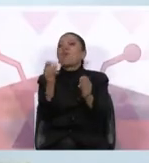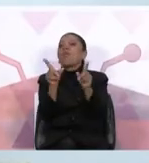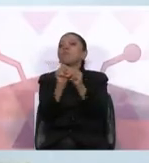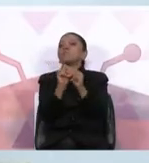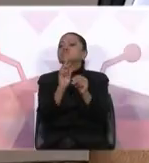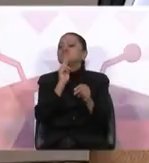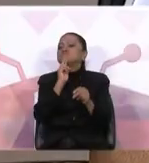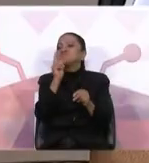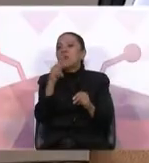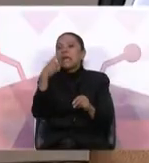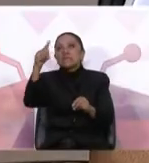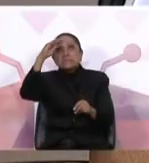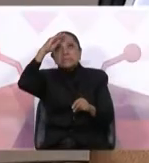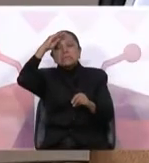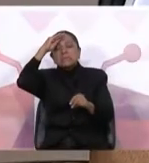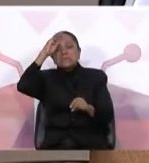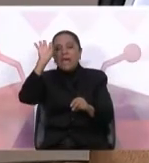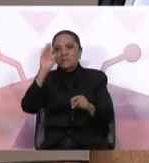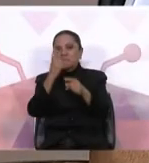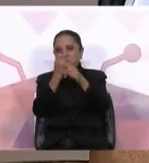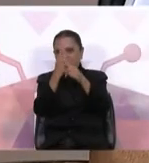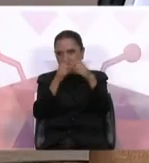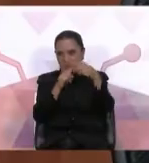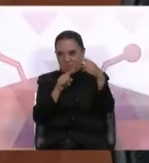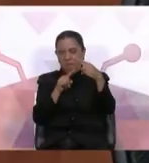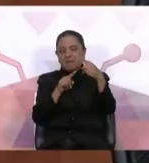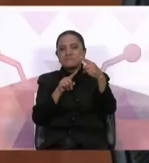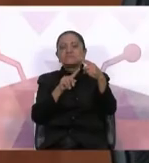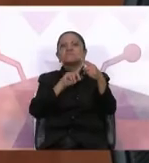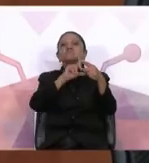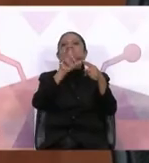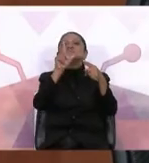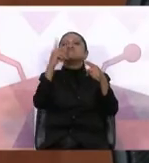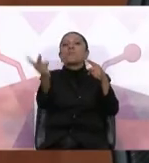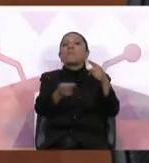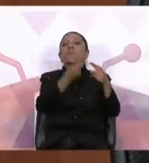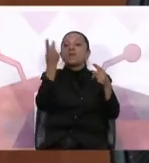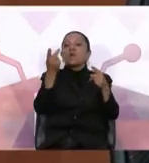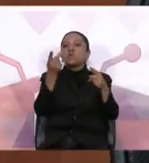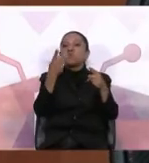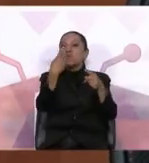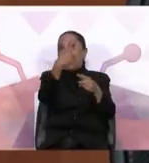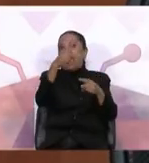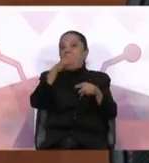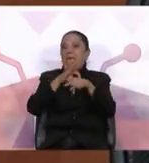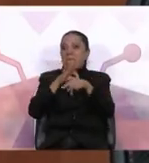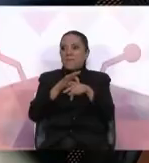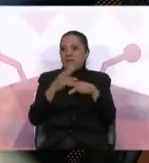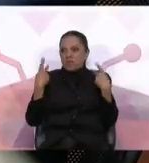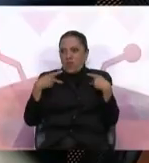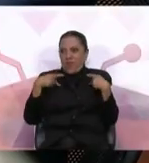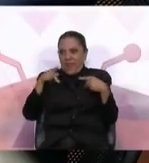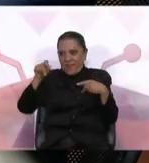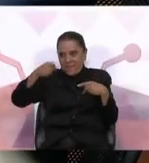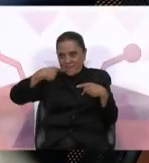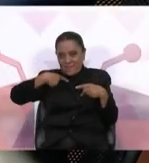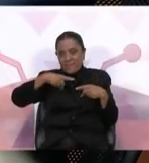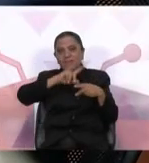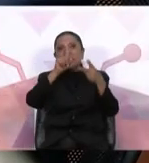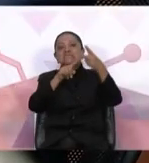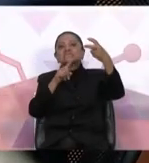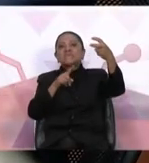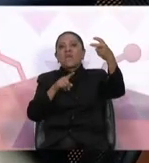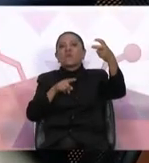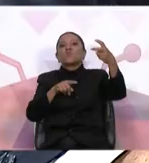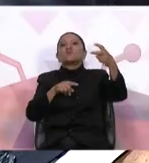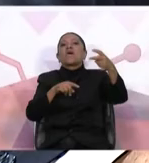estos la primera ronda será de preguntas de carácter personal la segunda ronda será de preguntas de